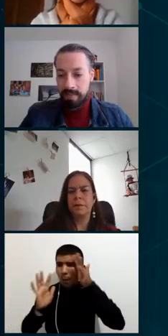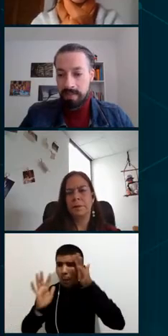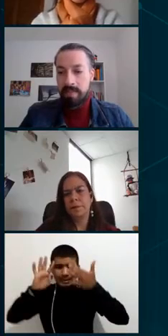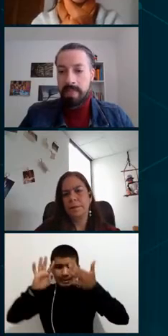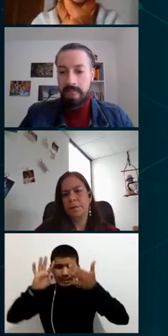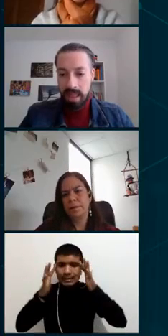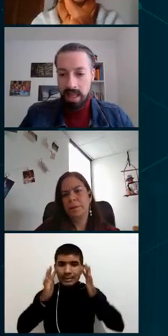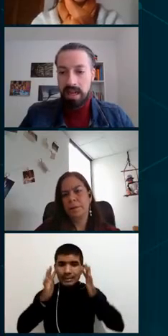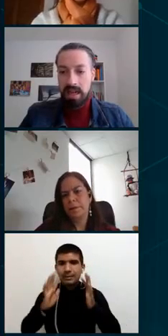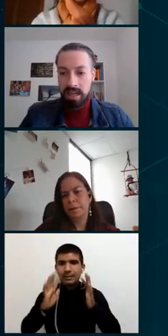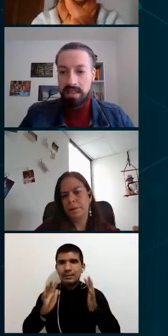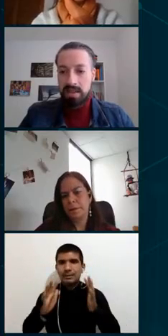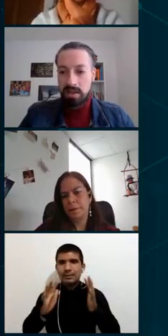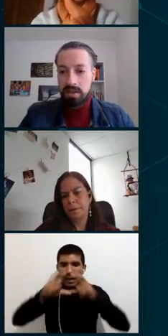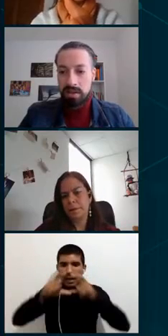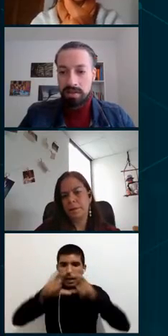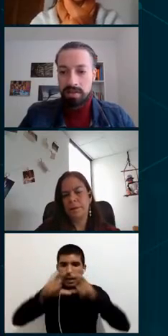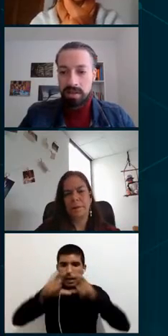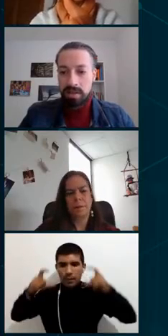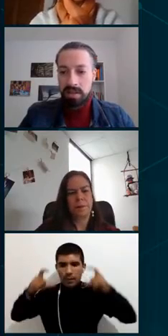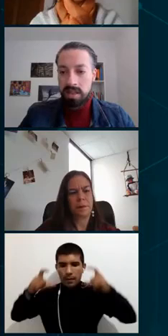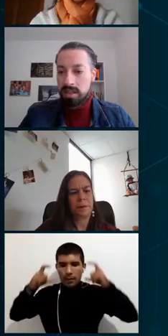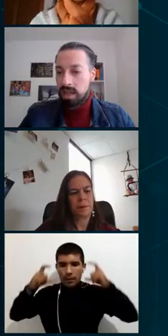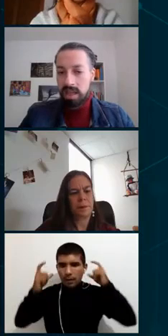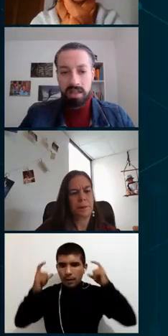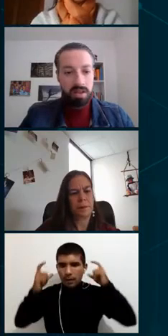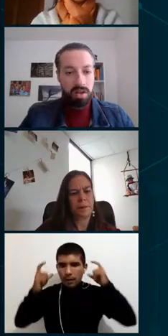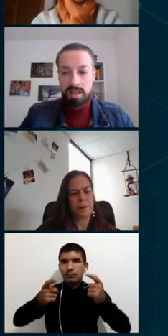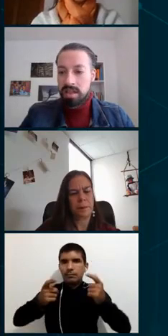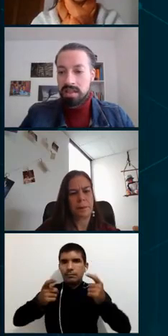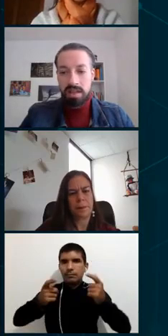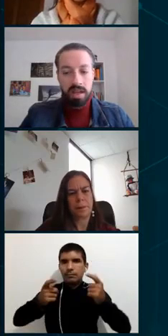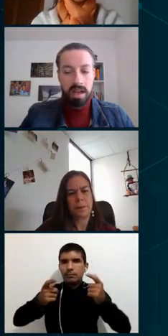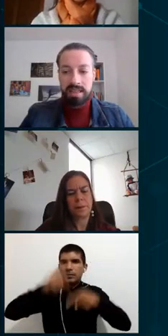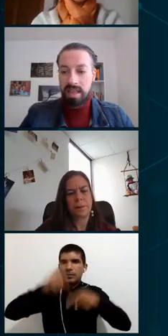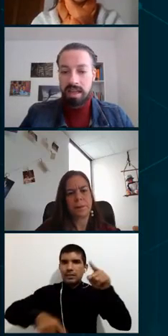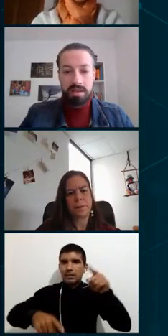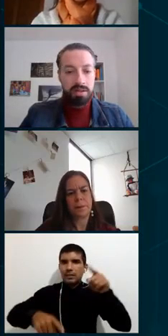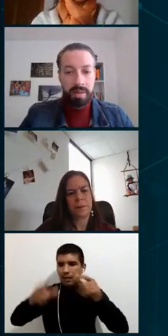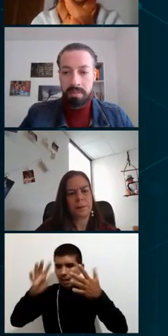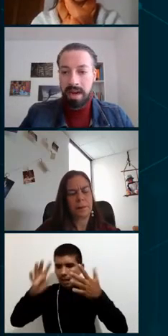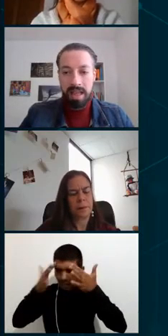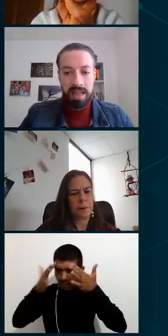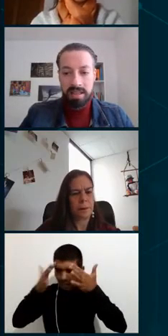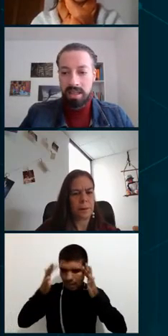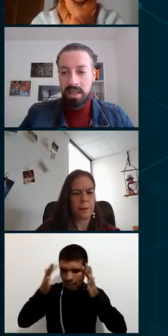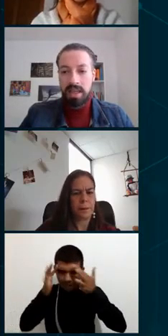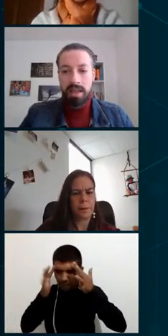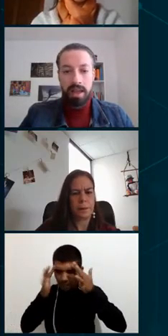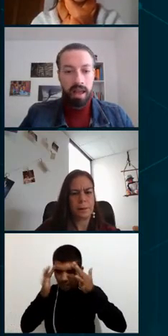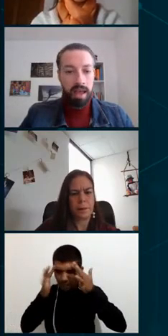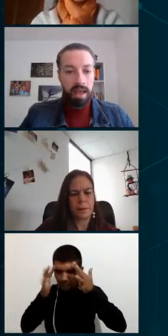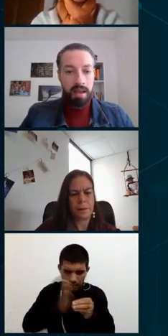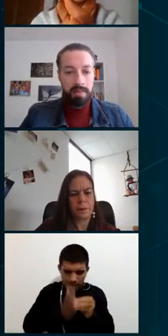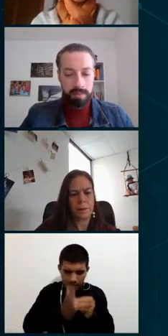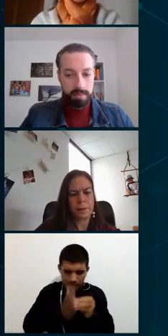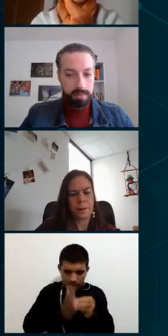cocina. Listo. Sí, todas esas, las ideas son súper válidas.